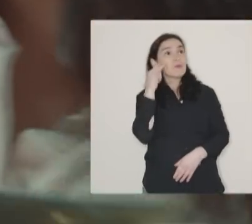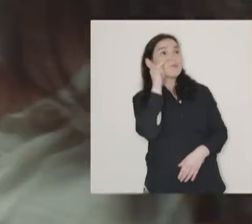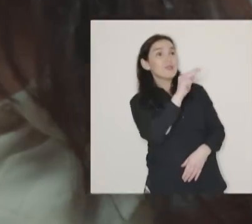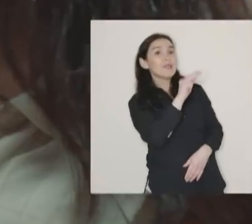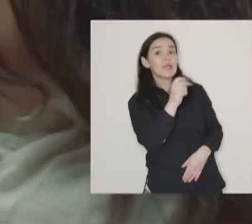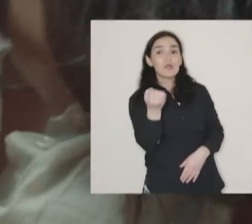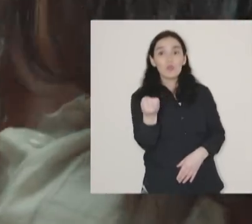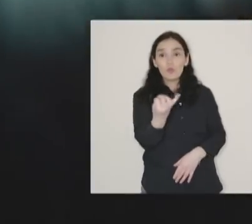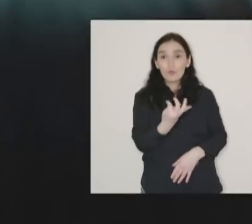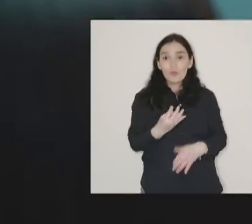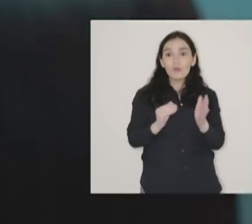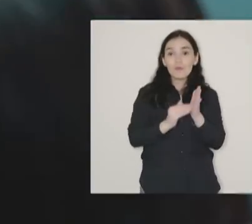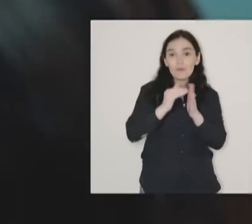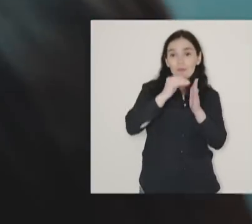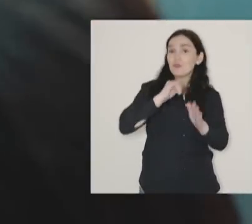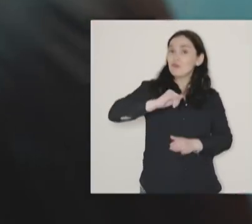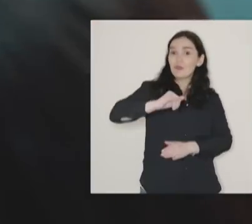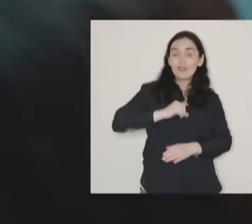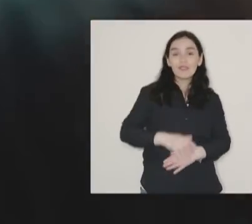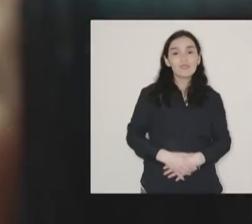Permiso. Uy, mire, vamos al mismo piso.